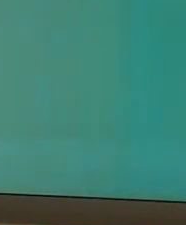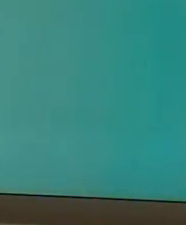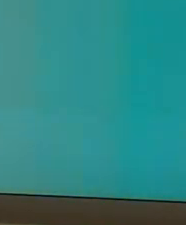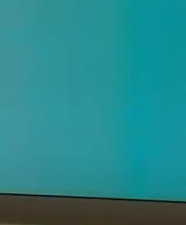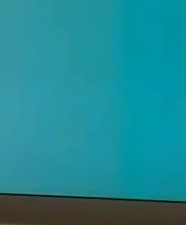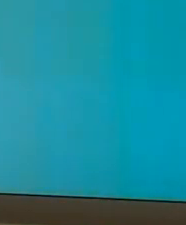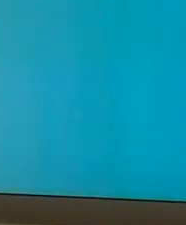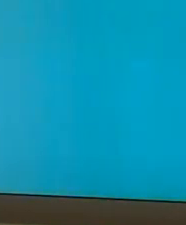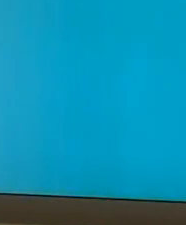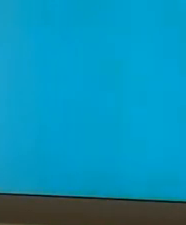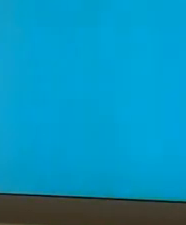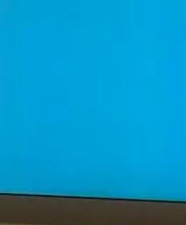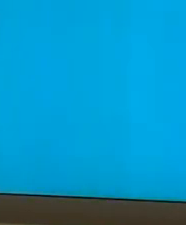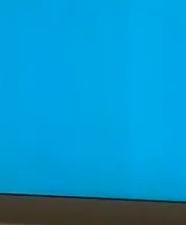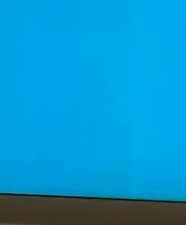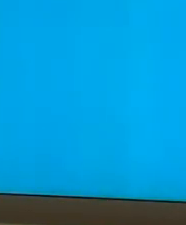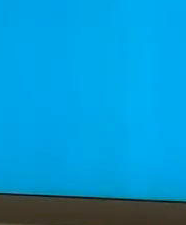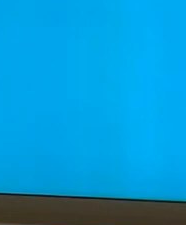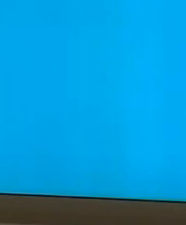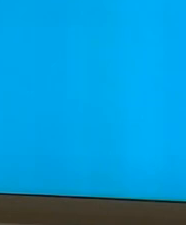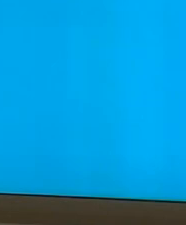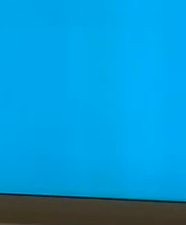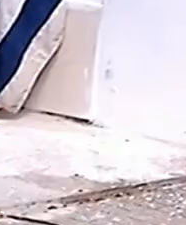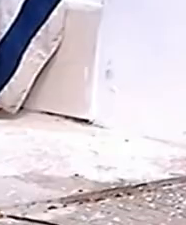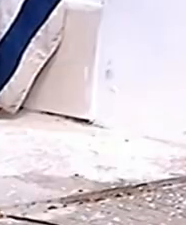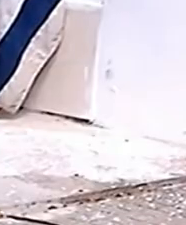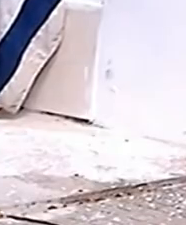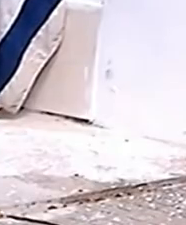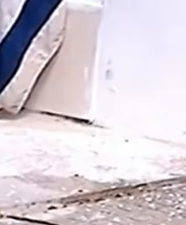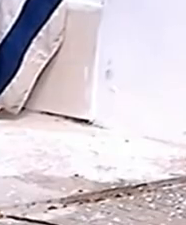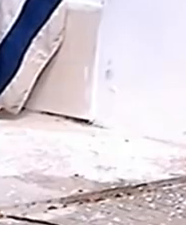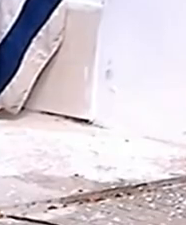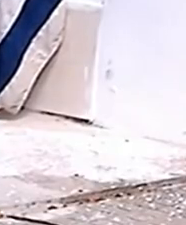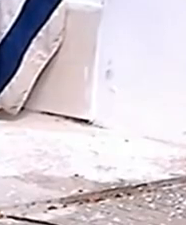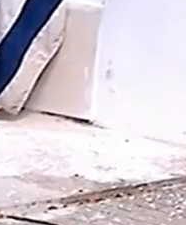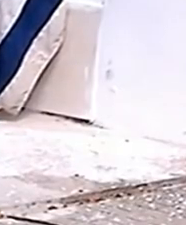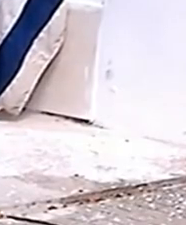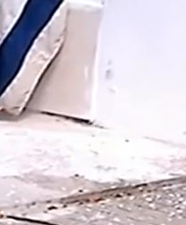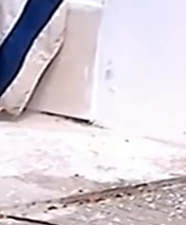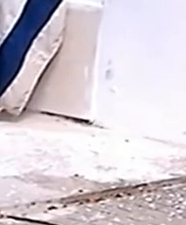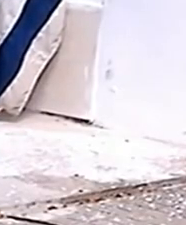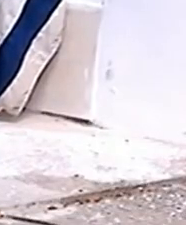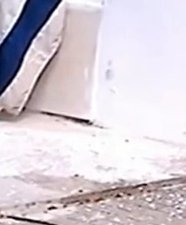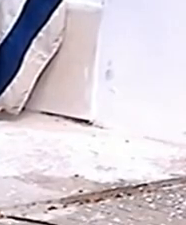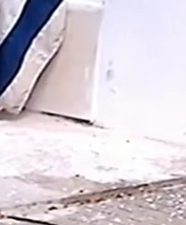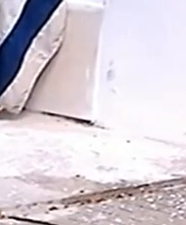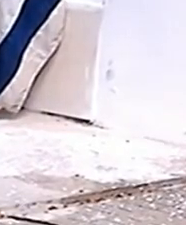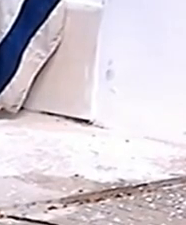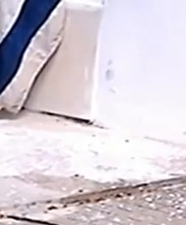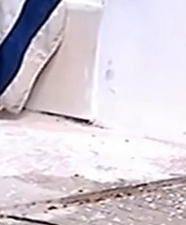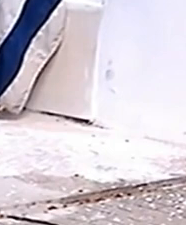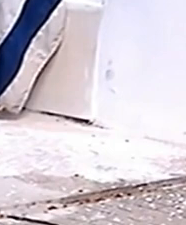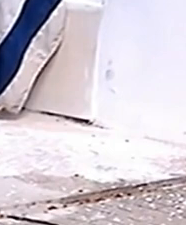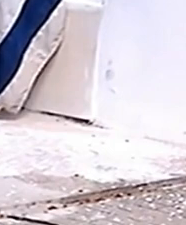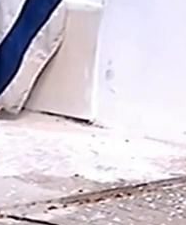de política también. Este es nuestro invitado. Diego Mauricio Burgueño Rebufelo es el secretario general de